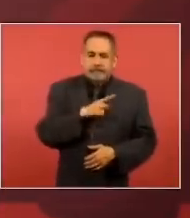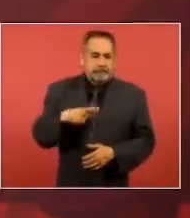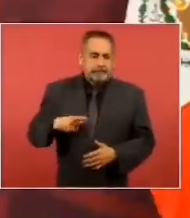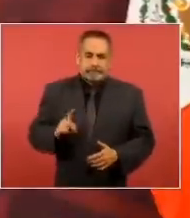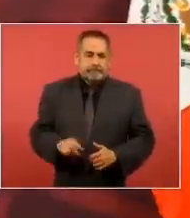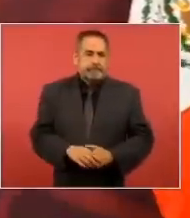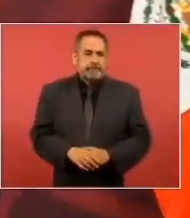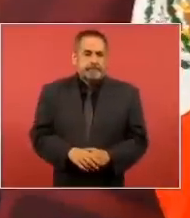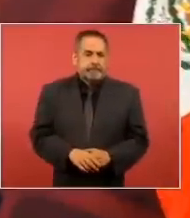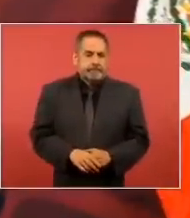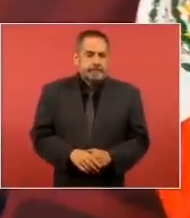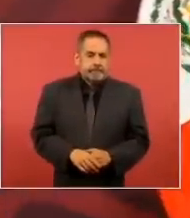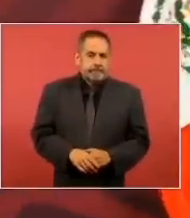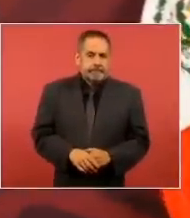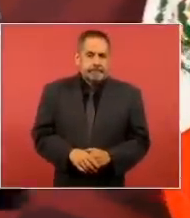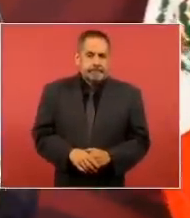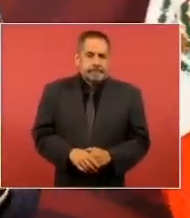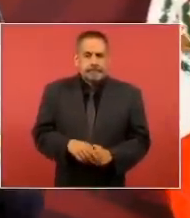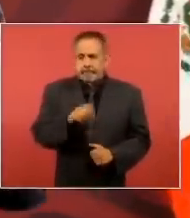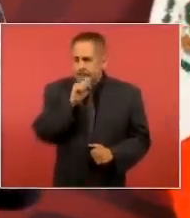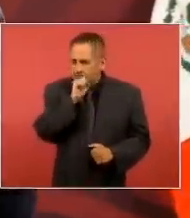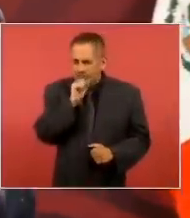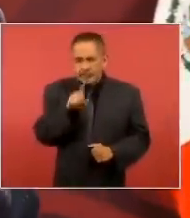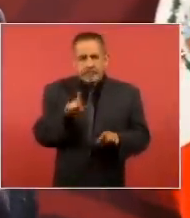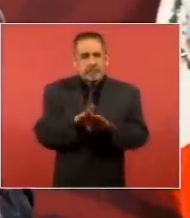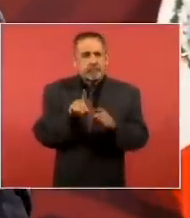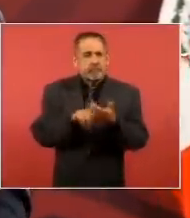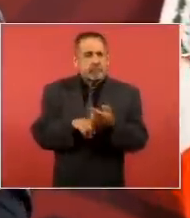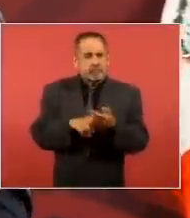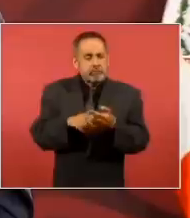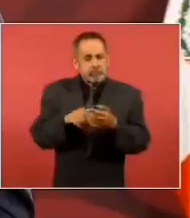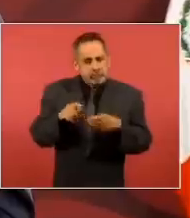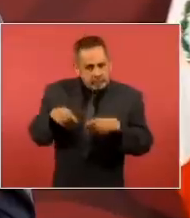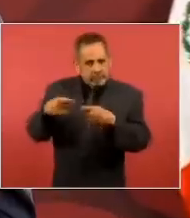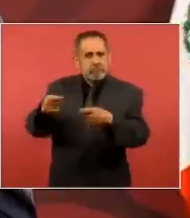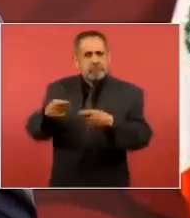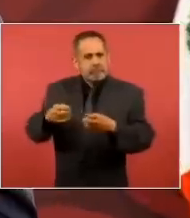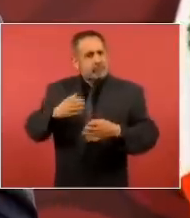tabas no solo es un asunto de justicia